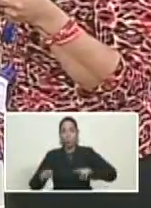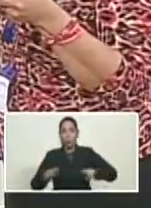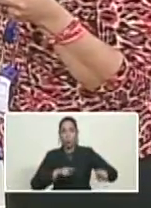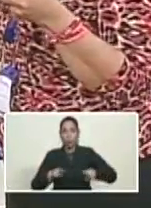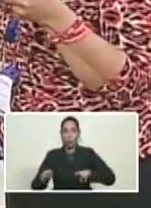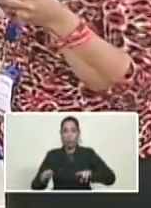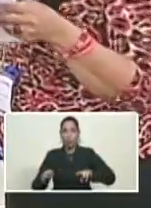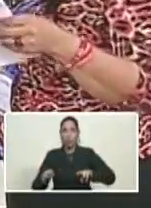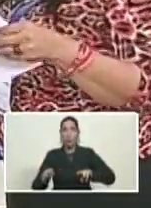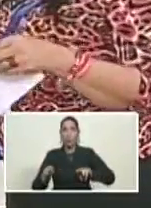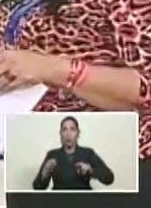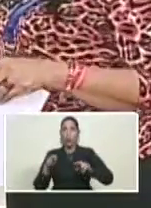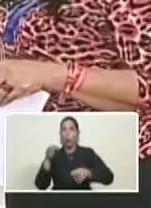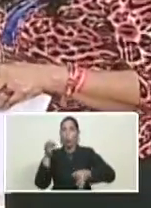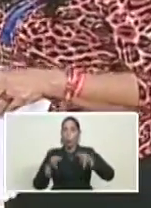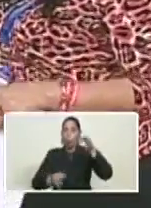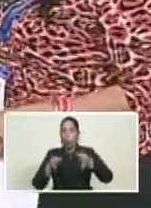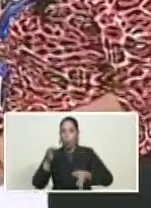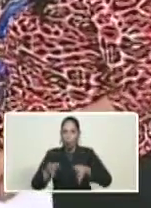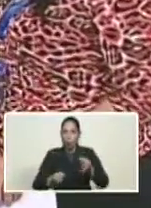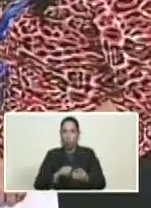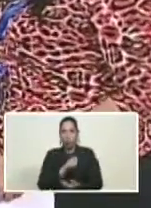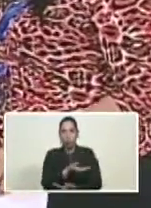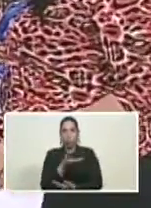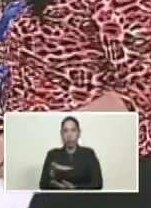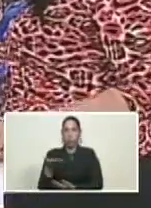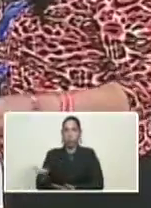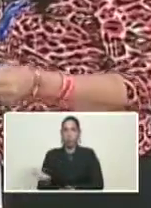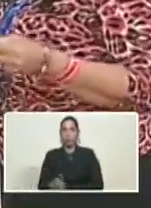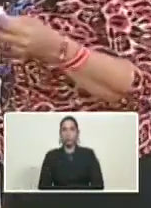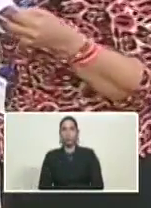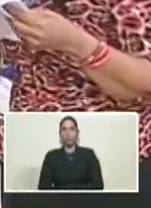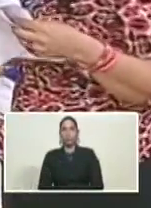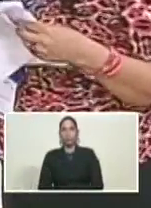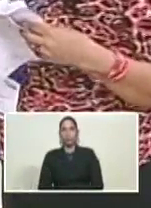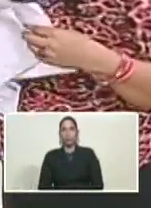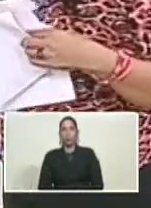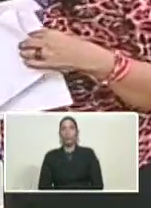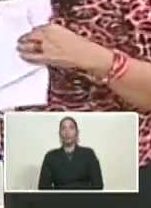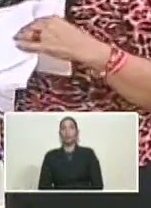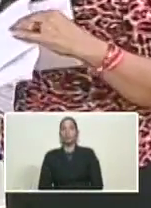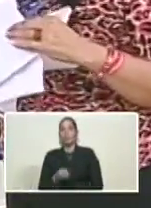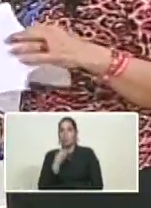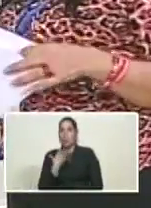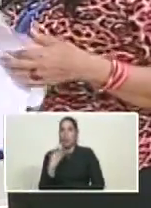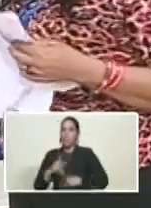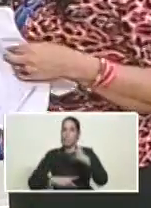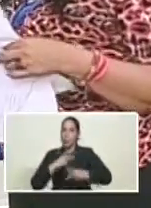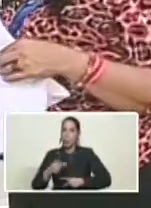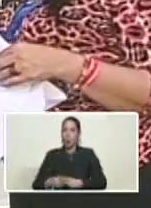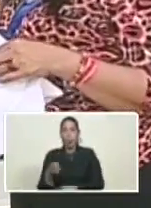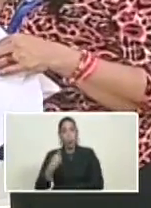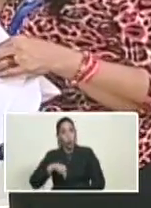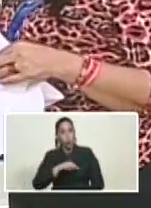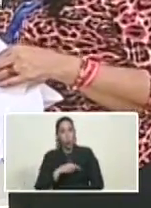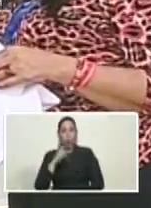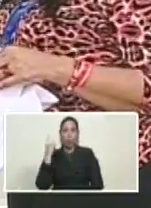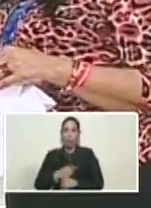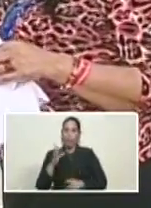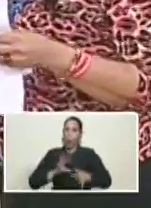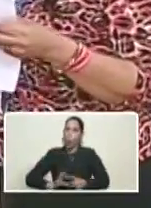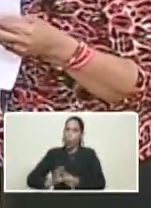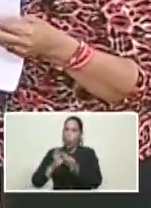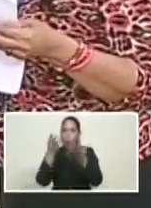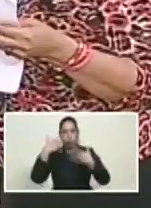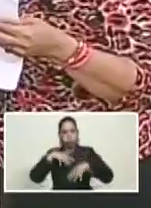Contraloría y justa distribución de esos bienes producidos. O sea que tenemos que estar juntos e